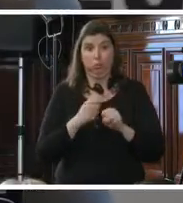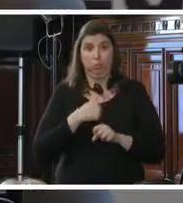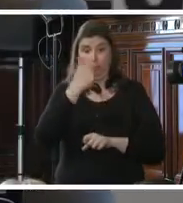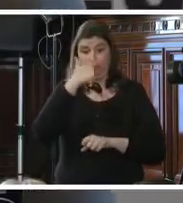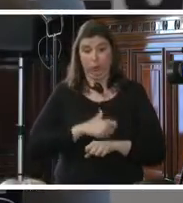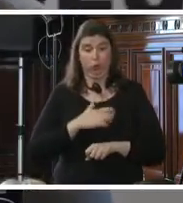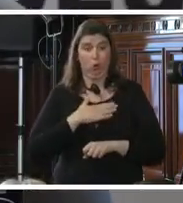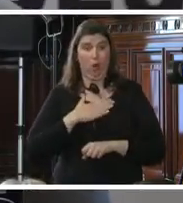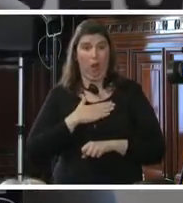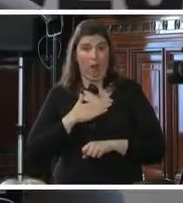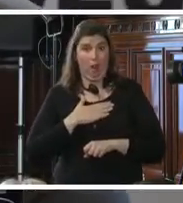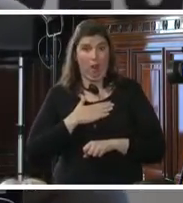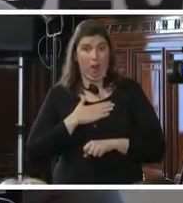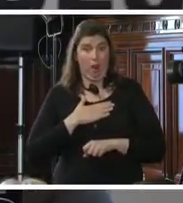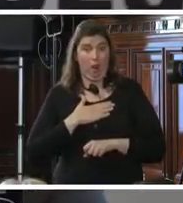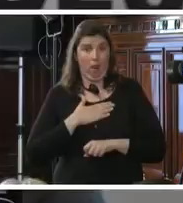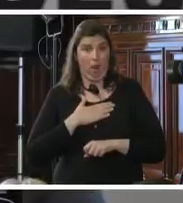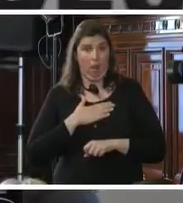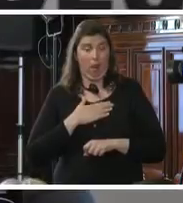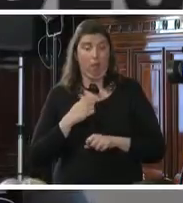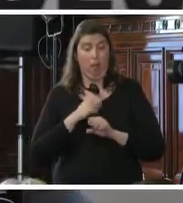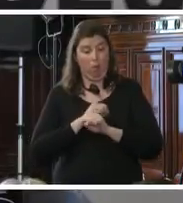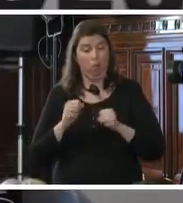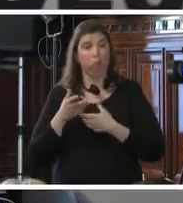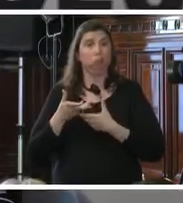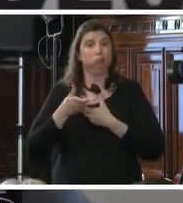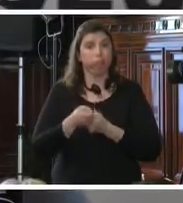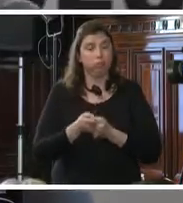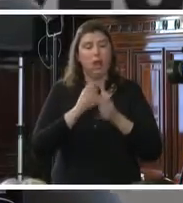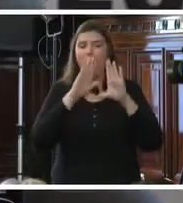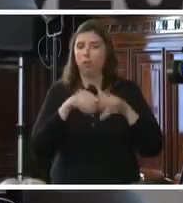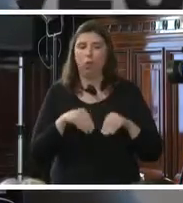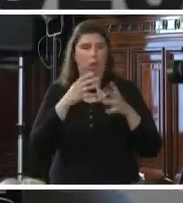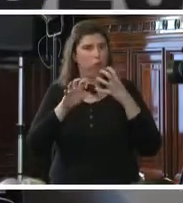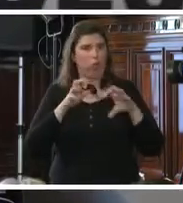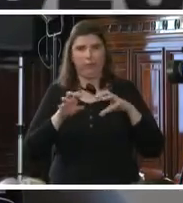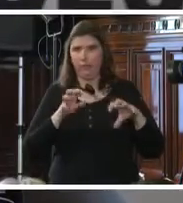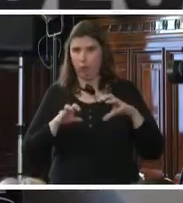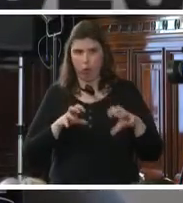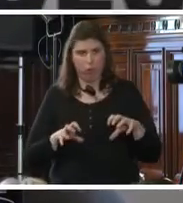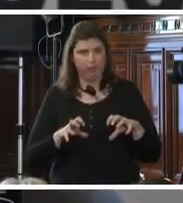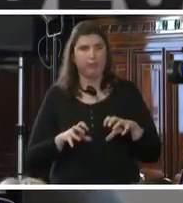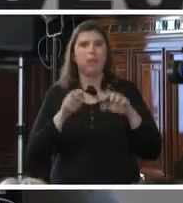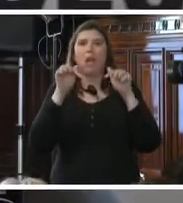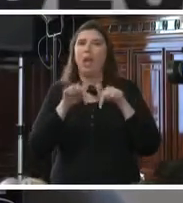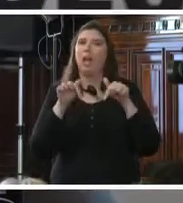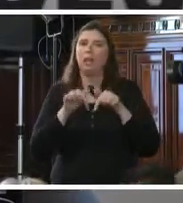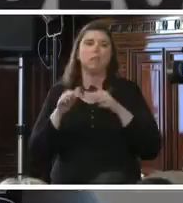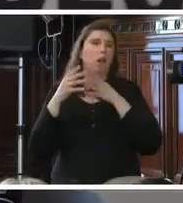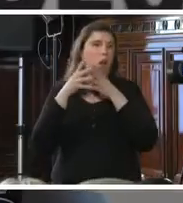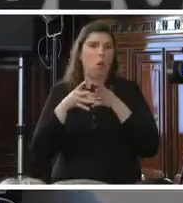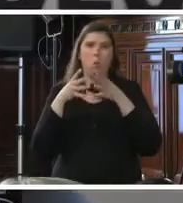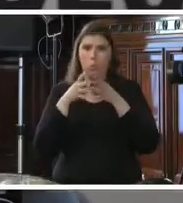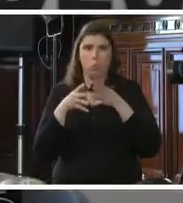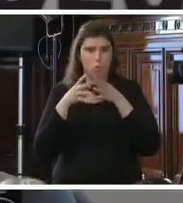para coadyuvar con todas las organizaciones en esta lucha y